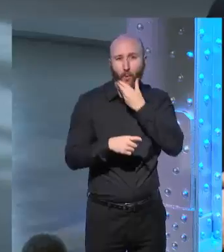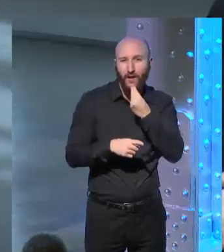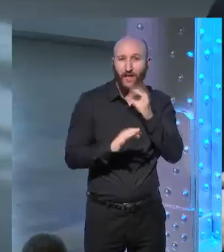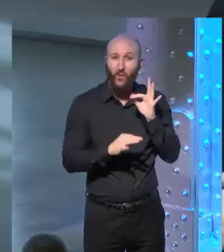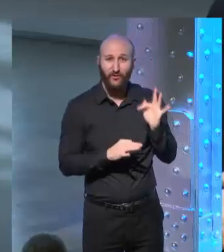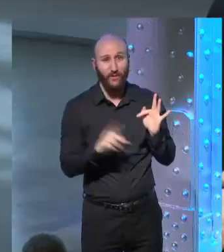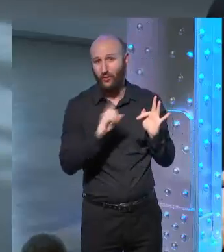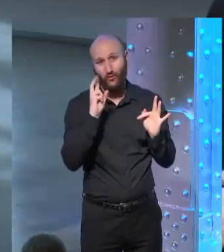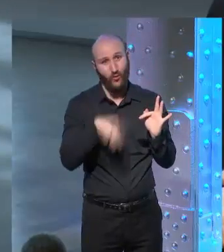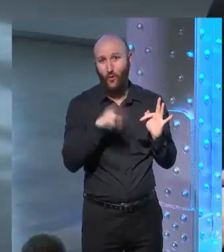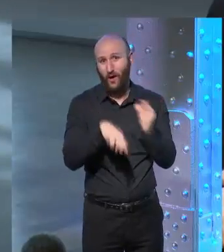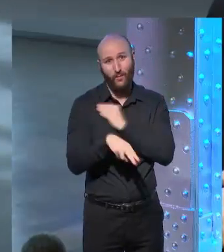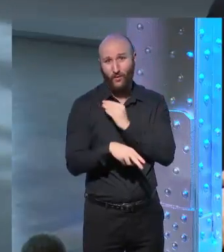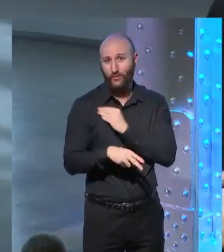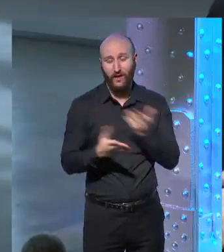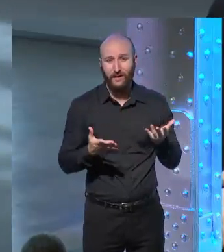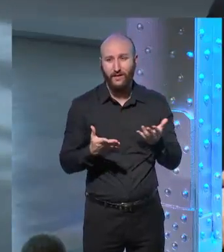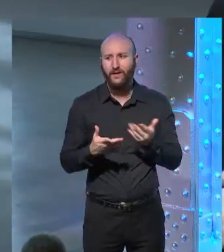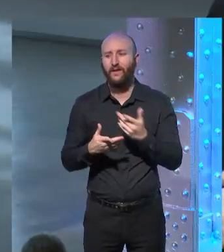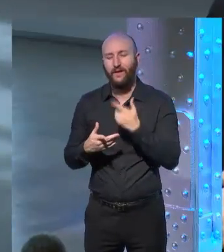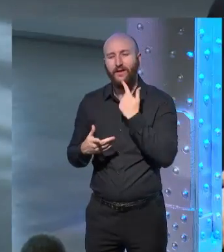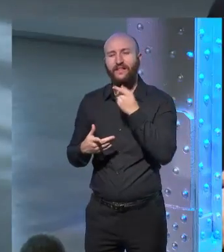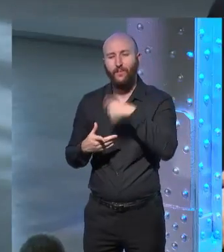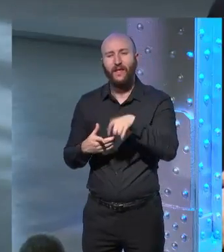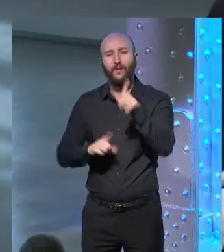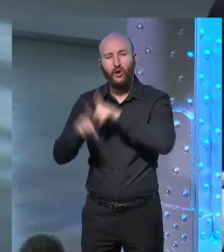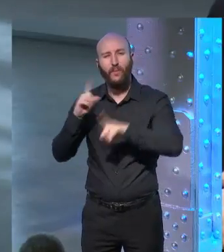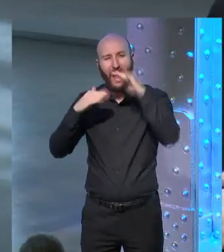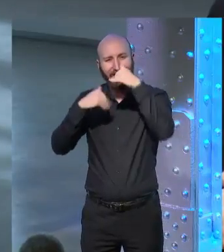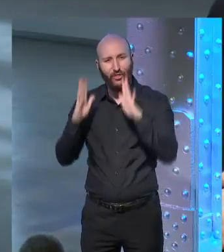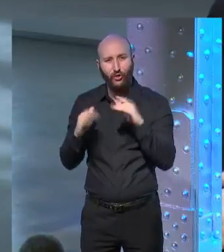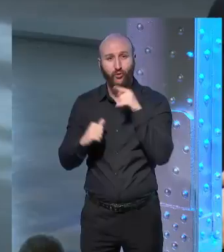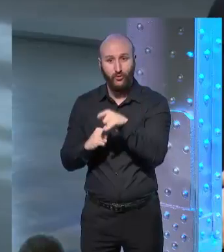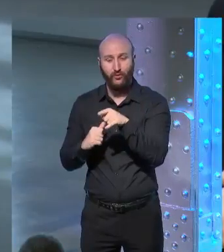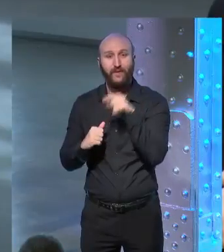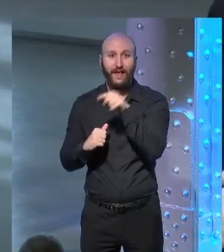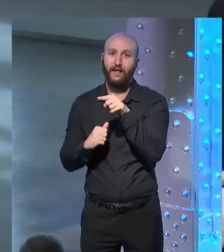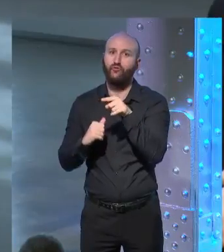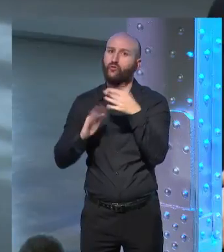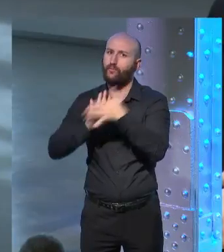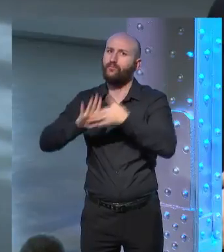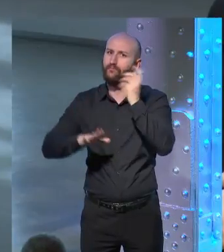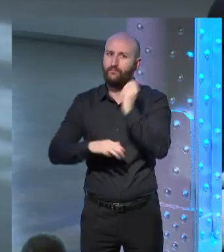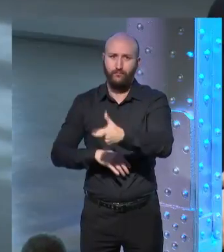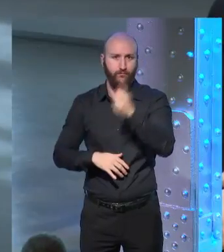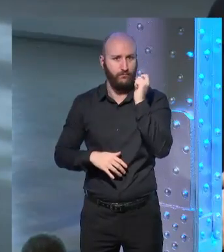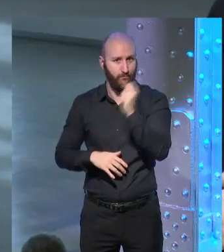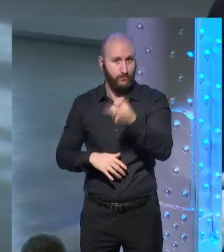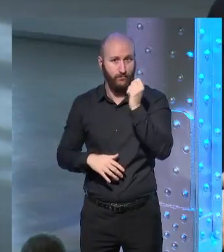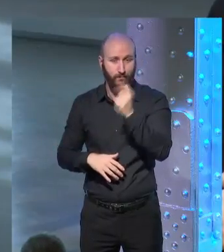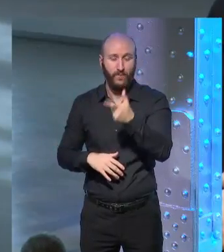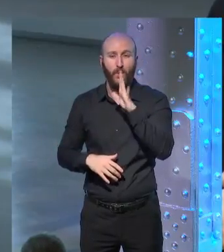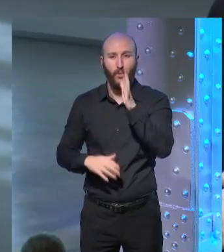me consultan por lo otro. Los problemas de atención, que también es uno de los ítems de los que se habla mucho cuando hablamos de la